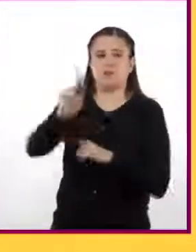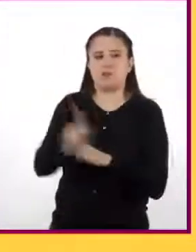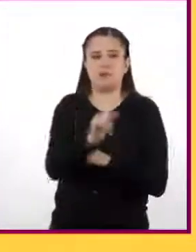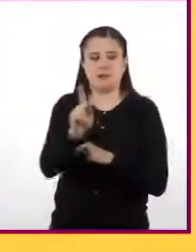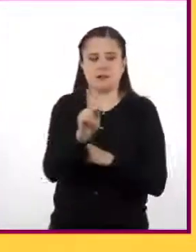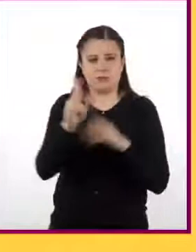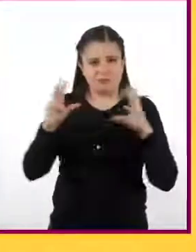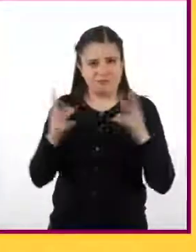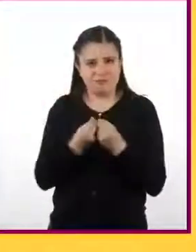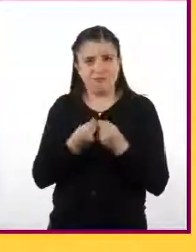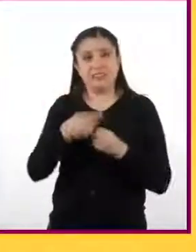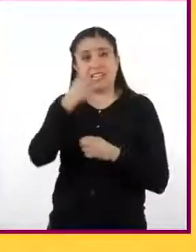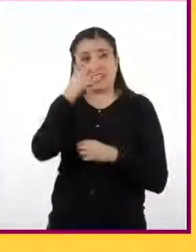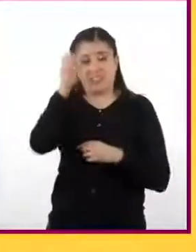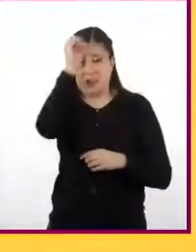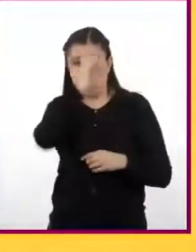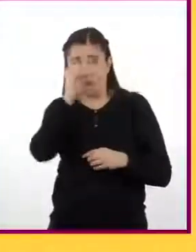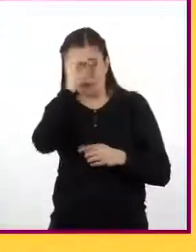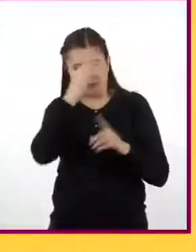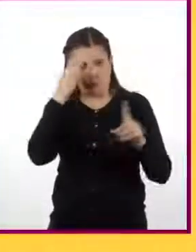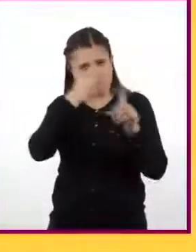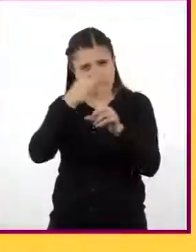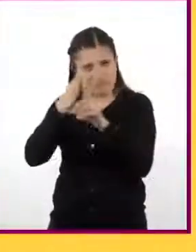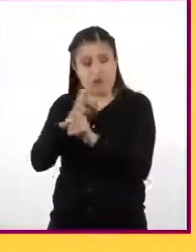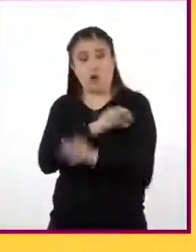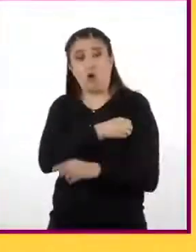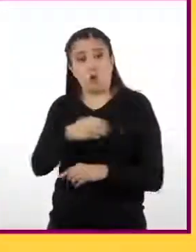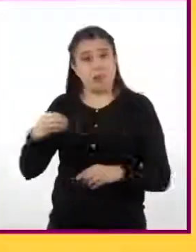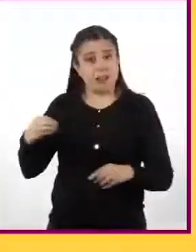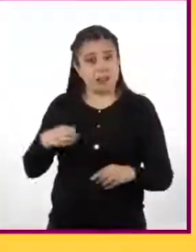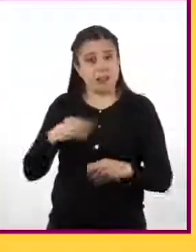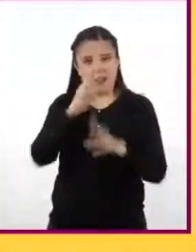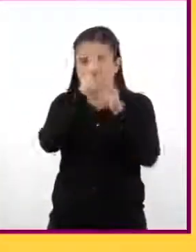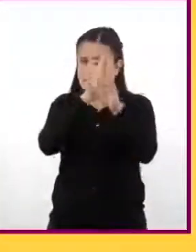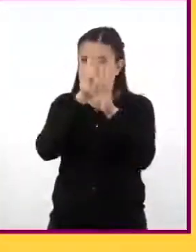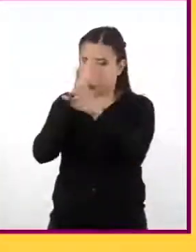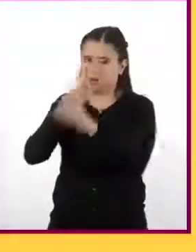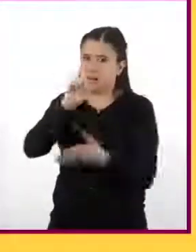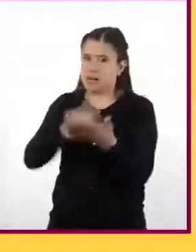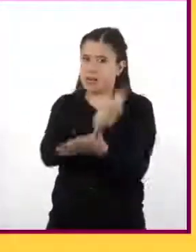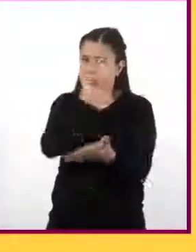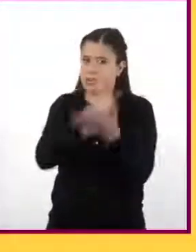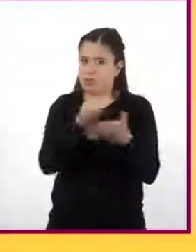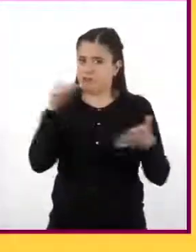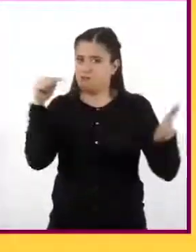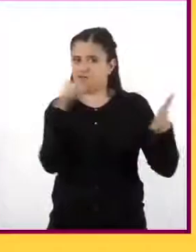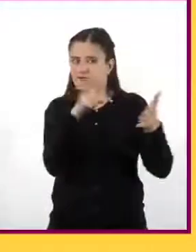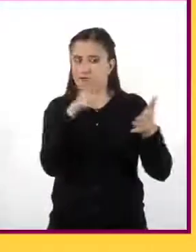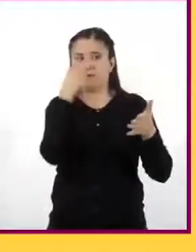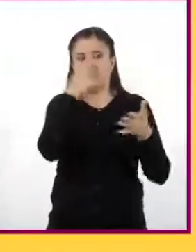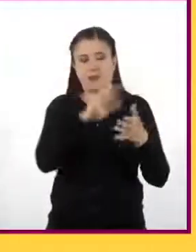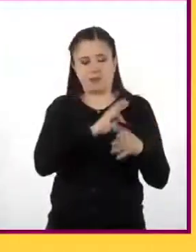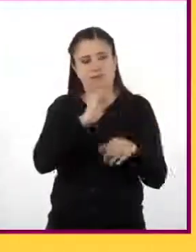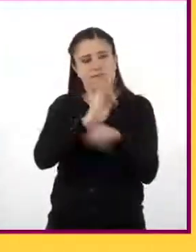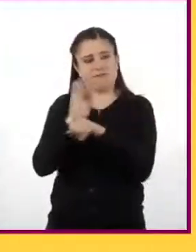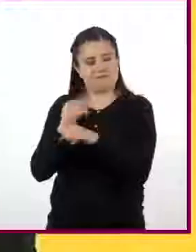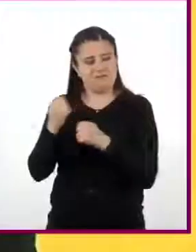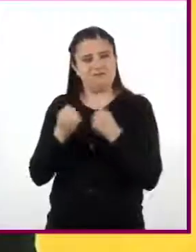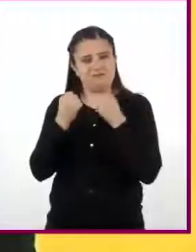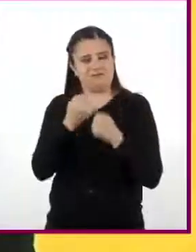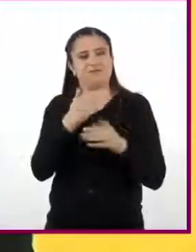conjunto, canalizan la opinión pública y están obligados a respetar la ley y fortalecer las instituciones